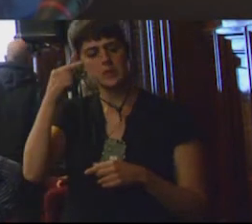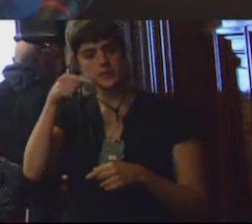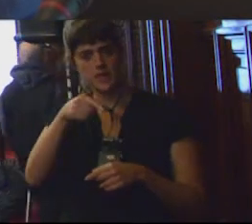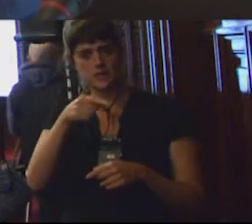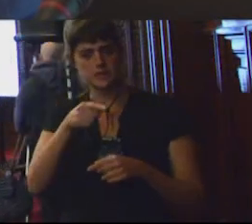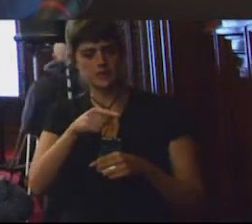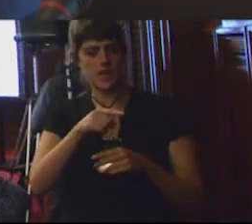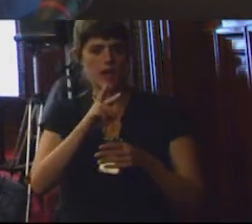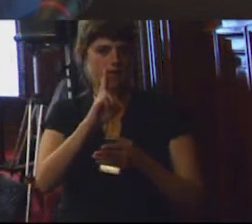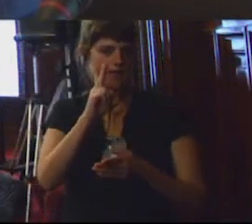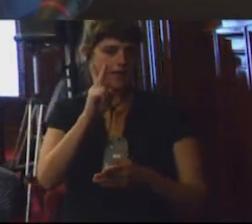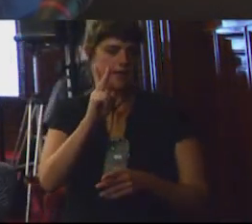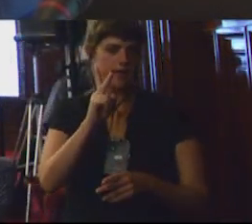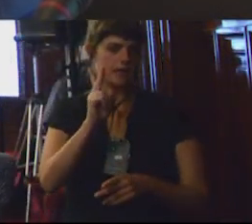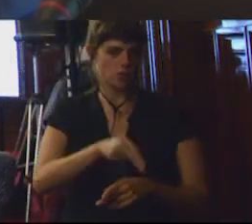los requisitos